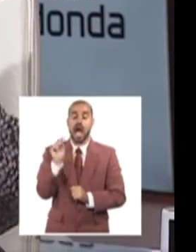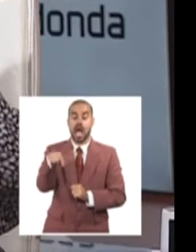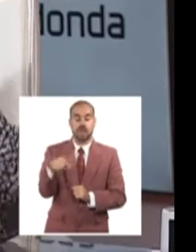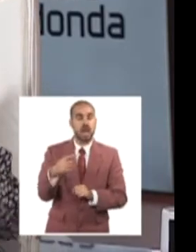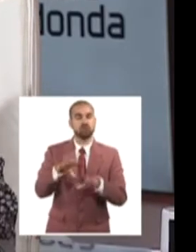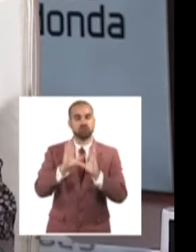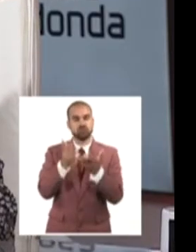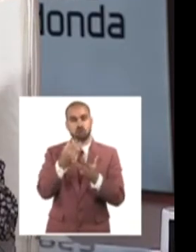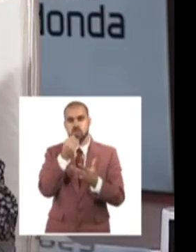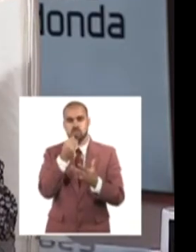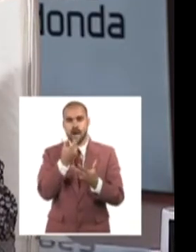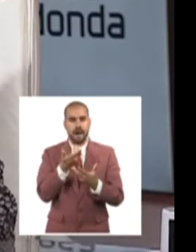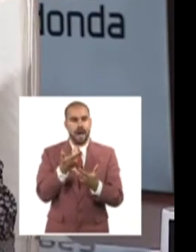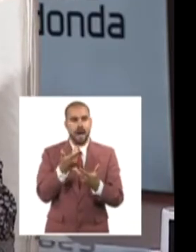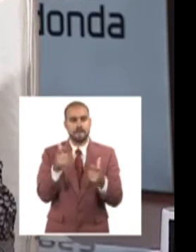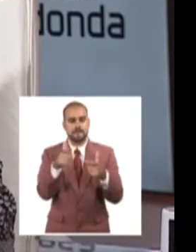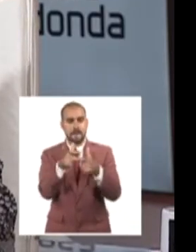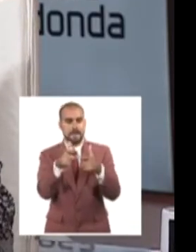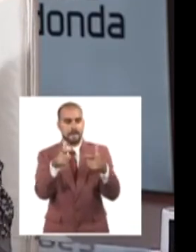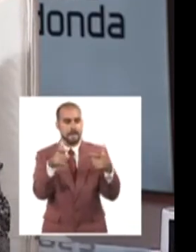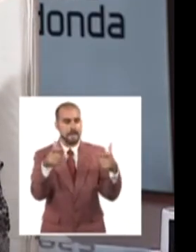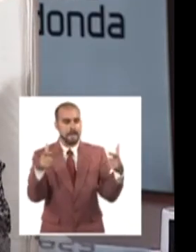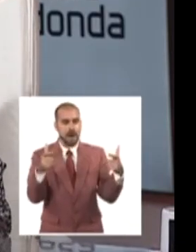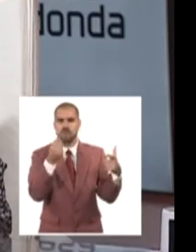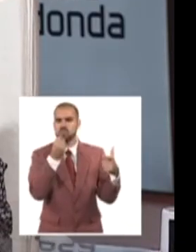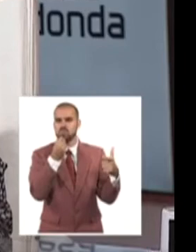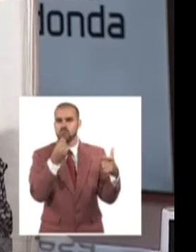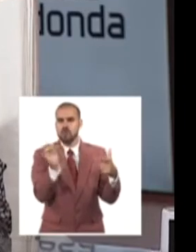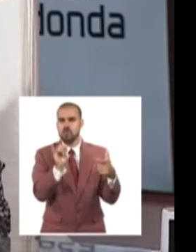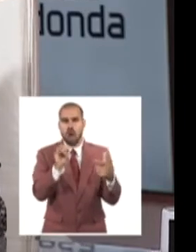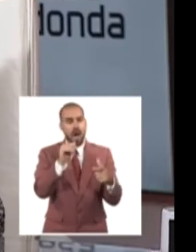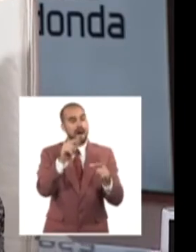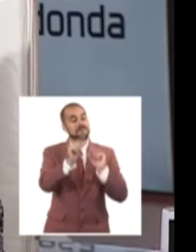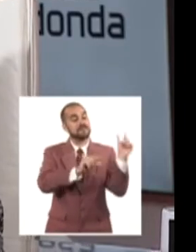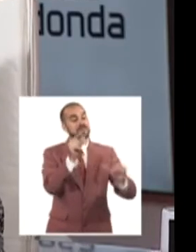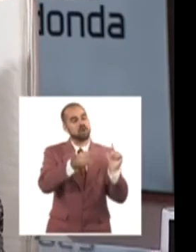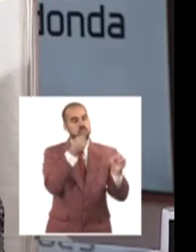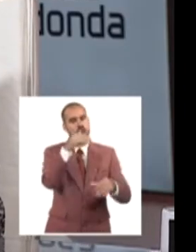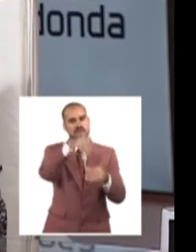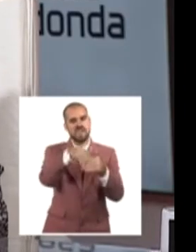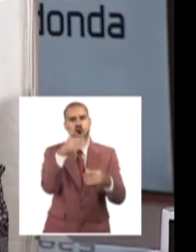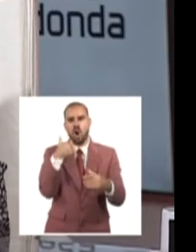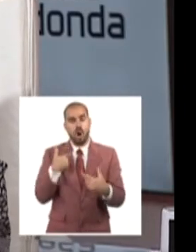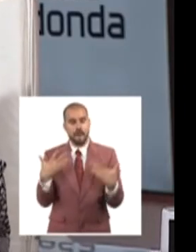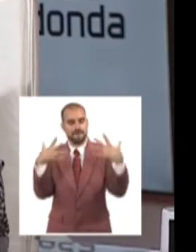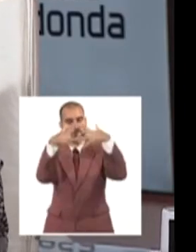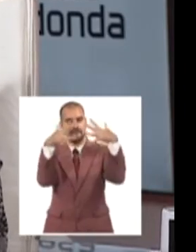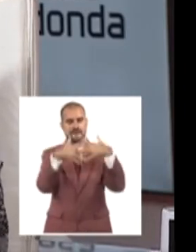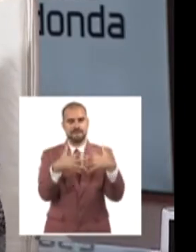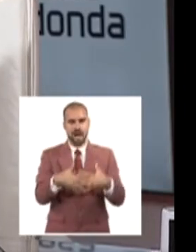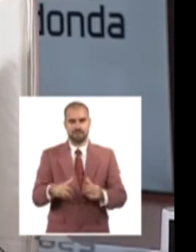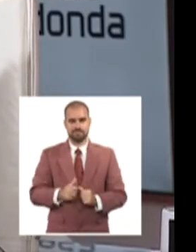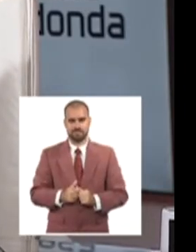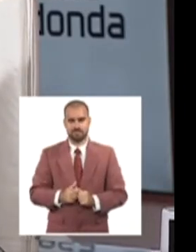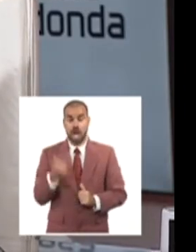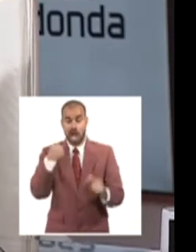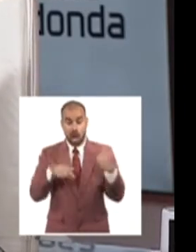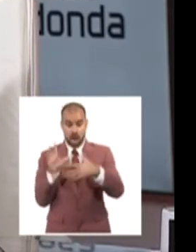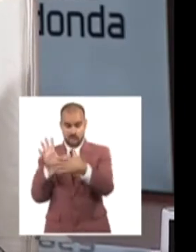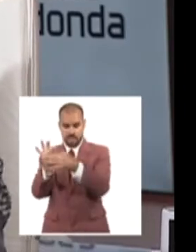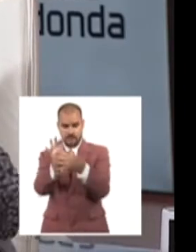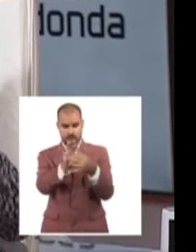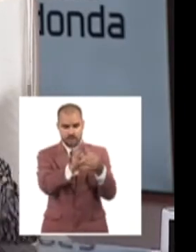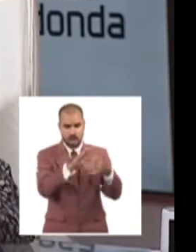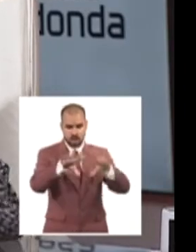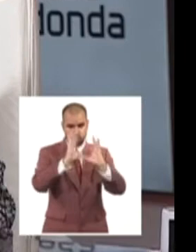es eso ampliar la base electoral algo a golpe de las alianzas ahora mismo las alianzas que tenían lula